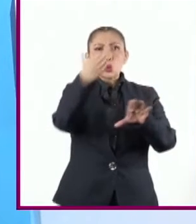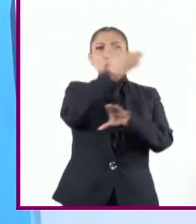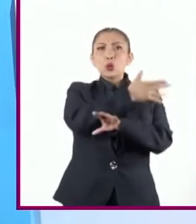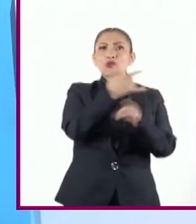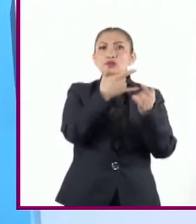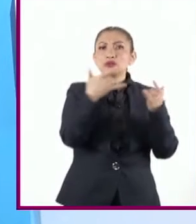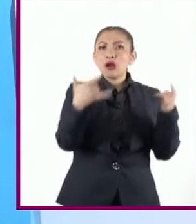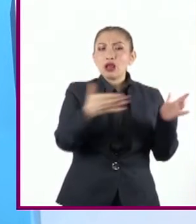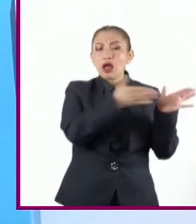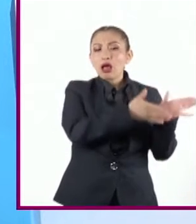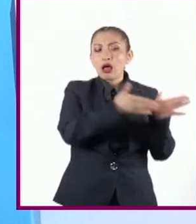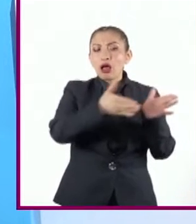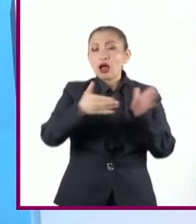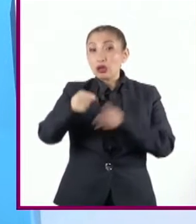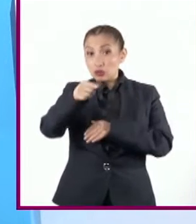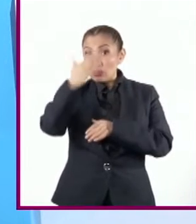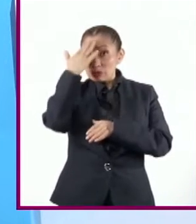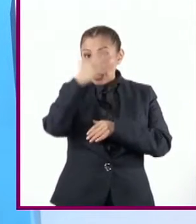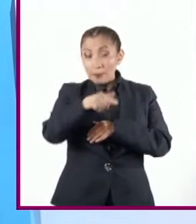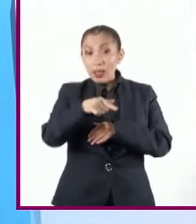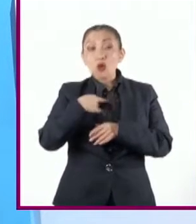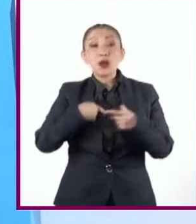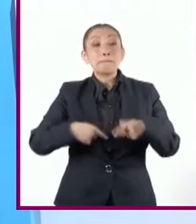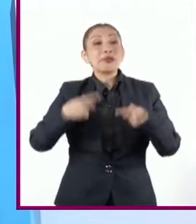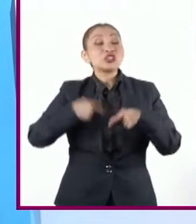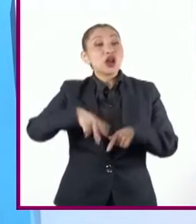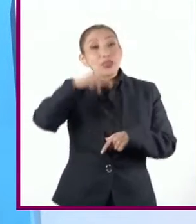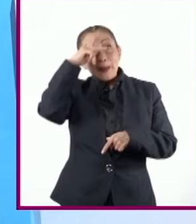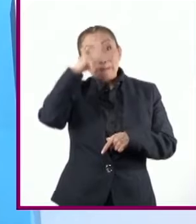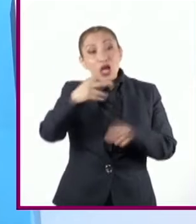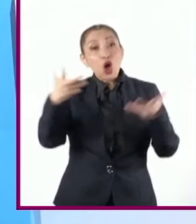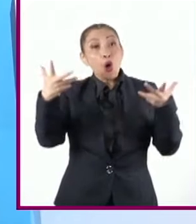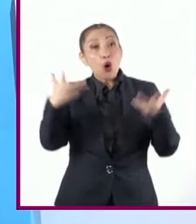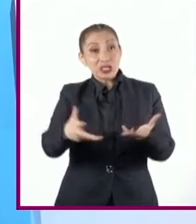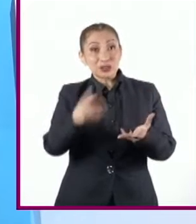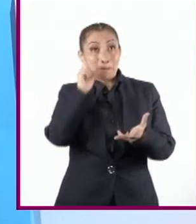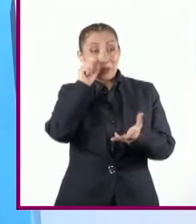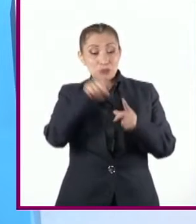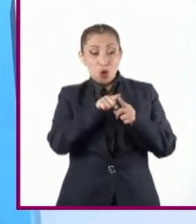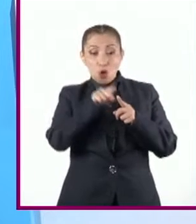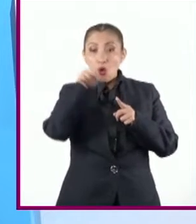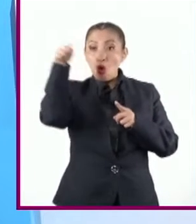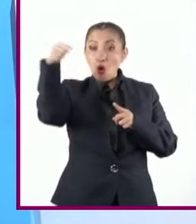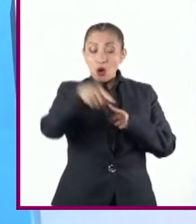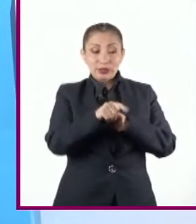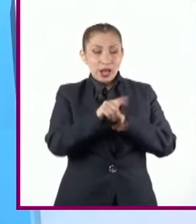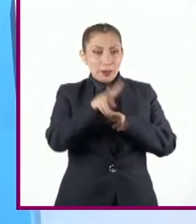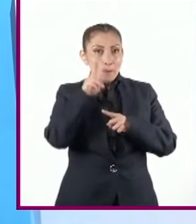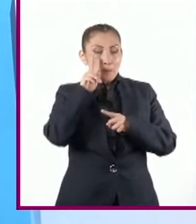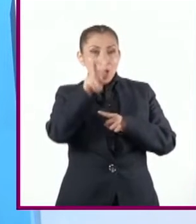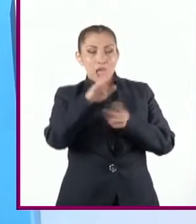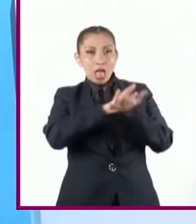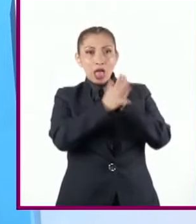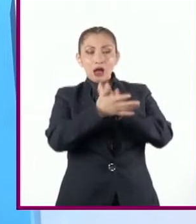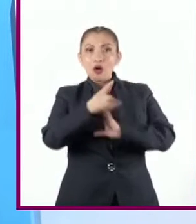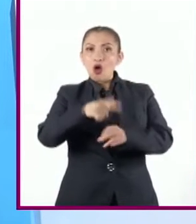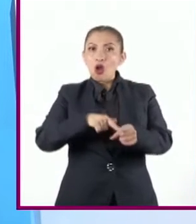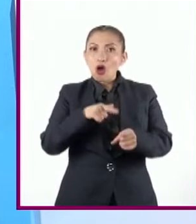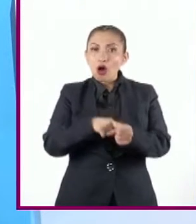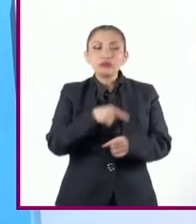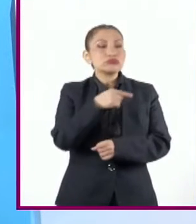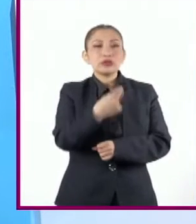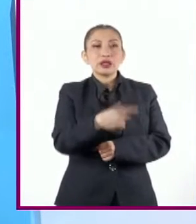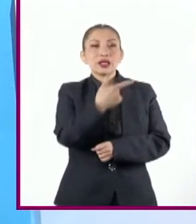historia. ¿Sabían que fue un mexicano el que logró que la señal de televisión se pudiera apreciar a color? Él